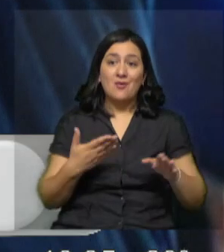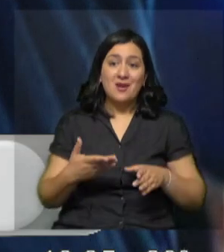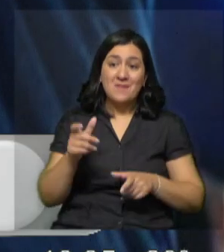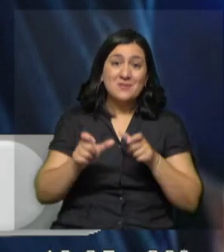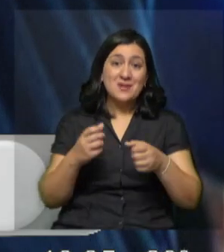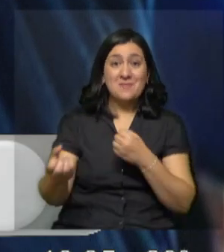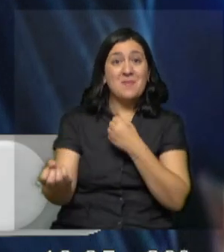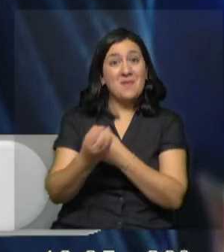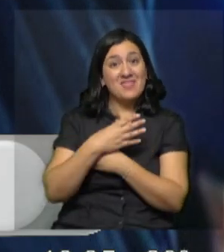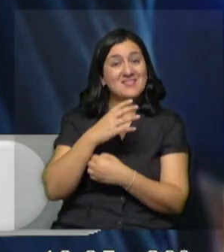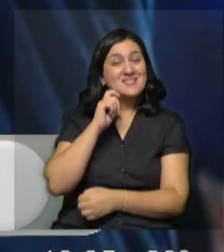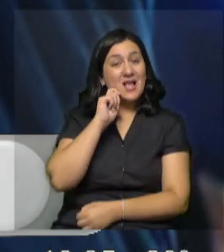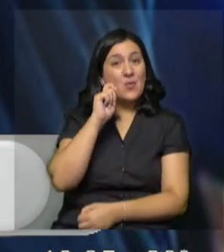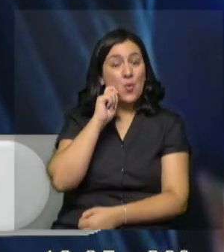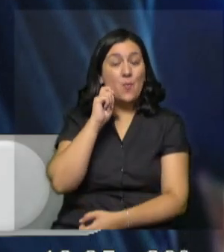gente de ahí por mi cumpleaños.